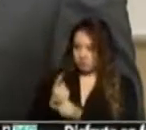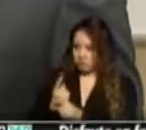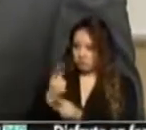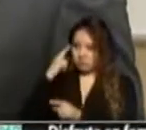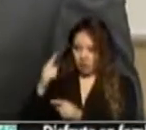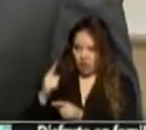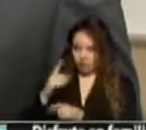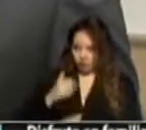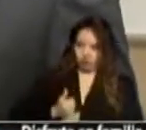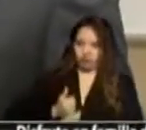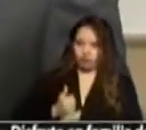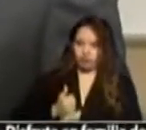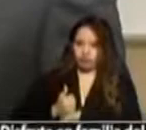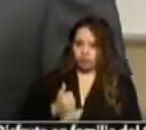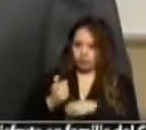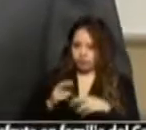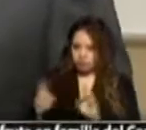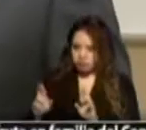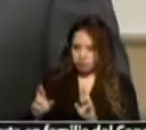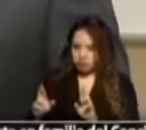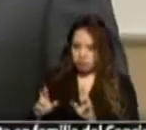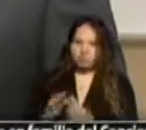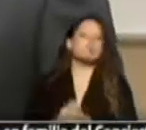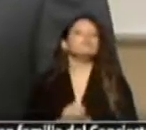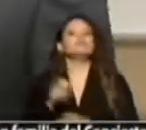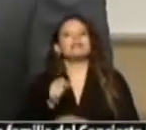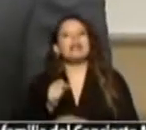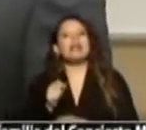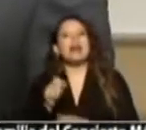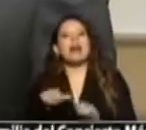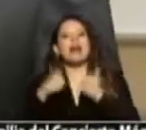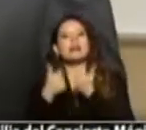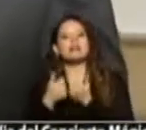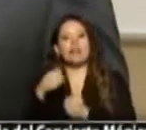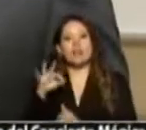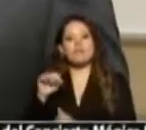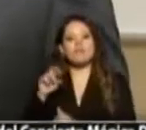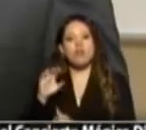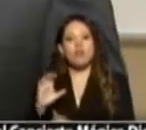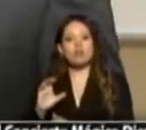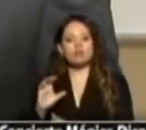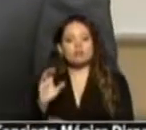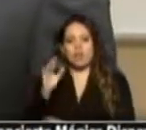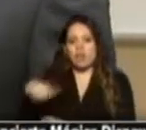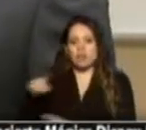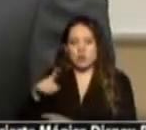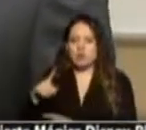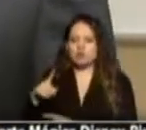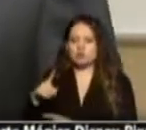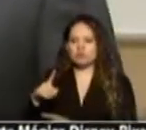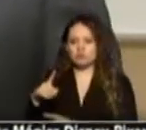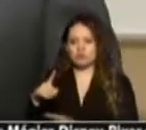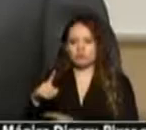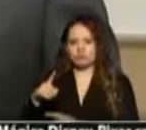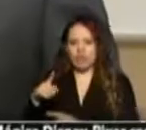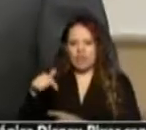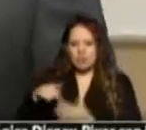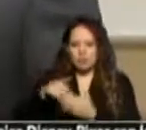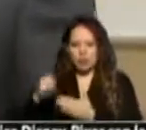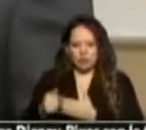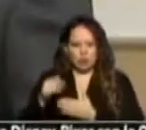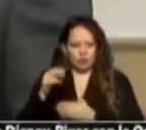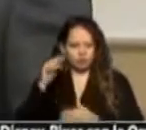para poder hacerlo. Seguro, la agencia federal FERC es la que lidera este proyecto. Ellos han estado